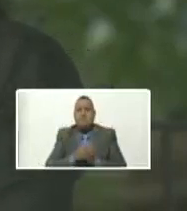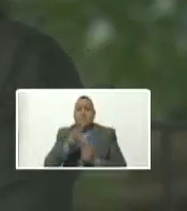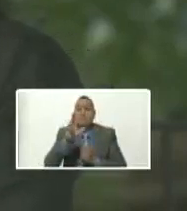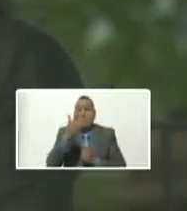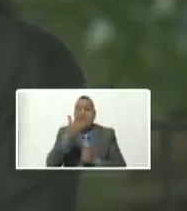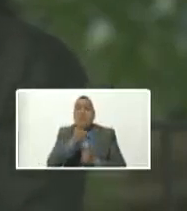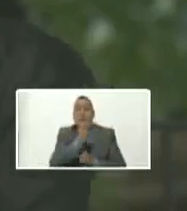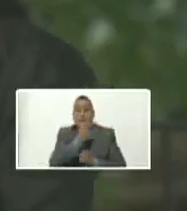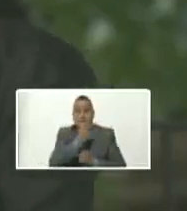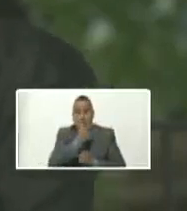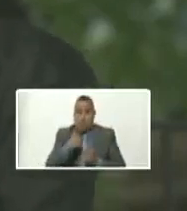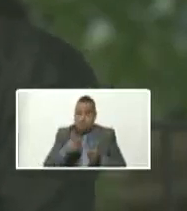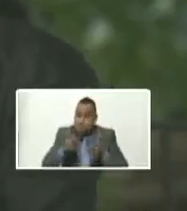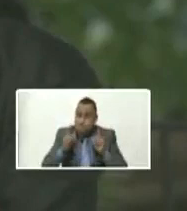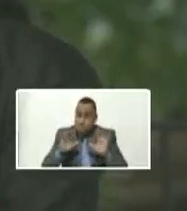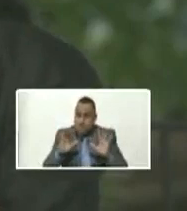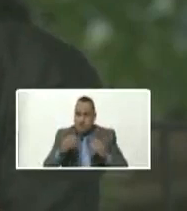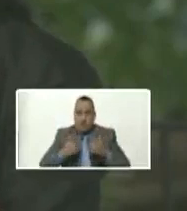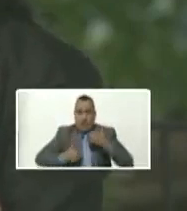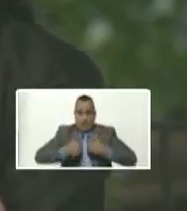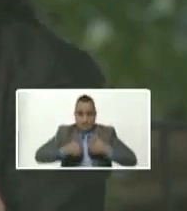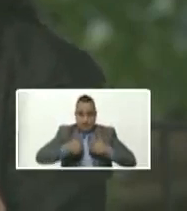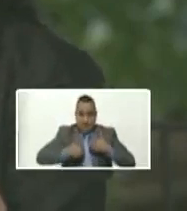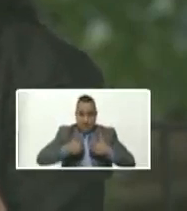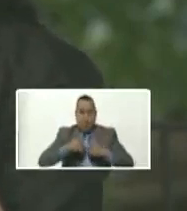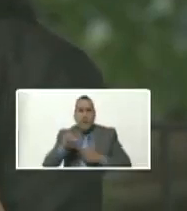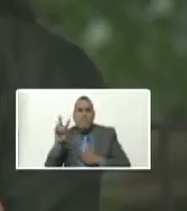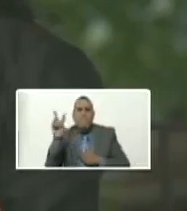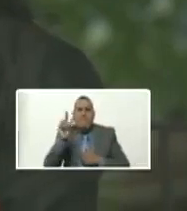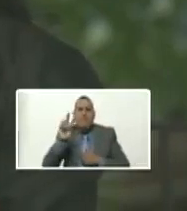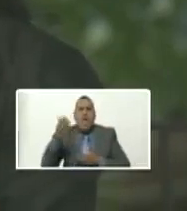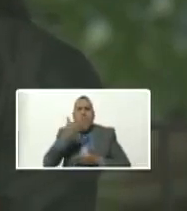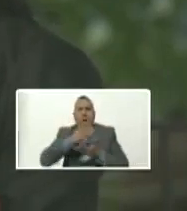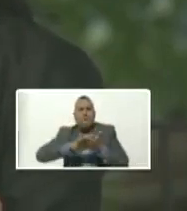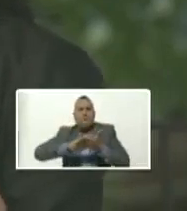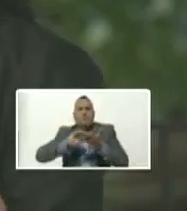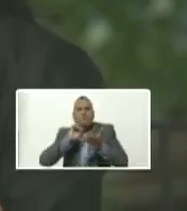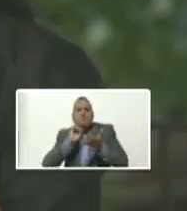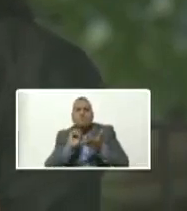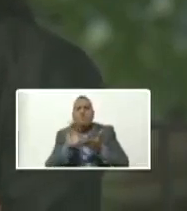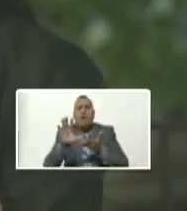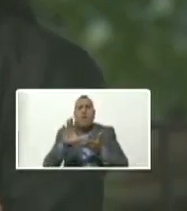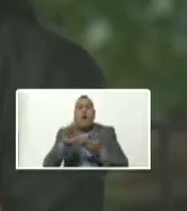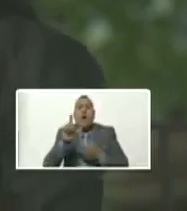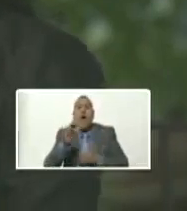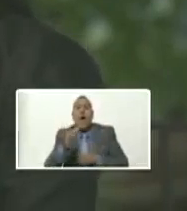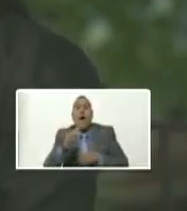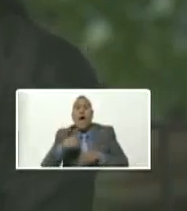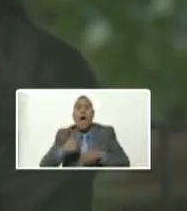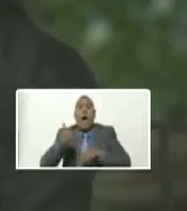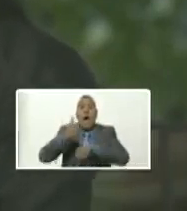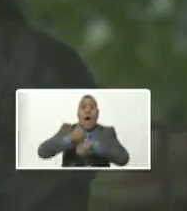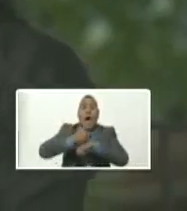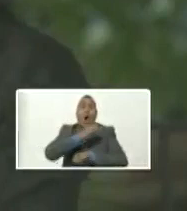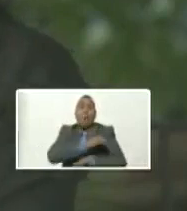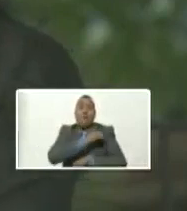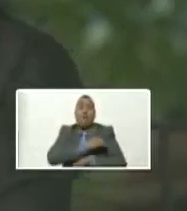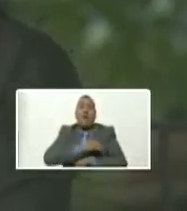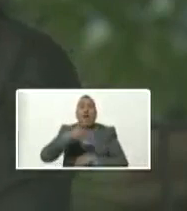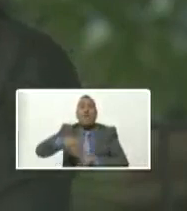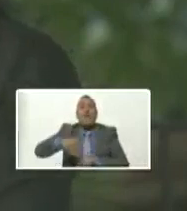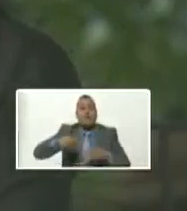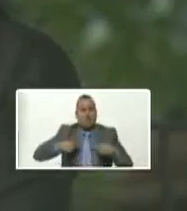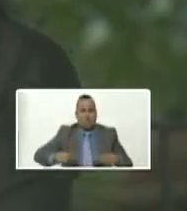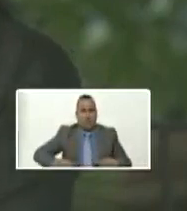tercera pregunta. Este miércoles Venezuela dirigió una carta a la Alta Comisionada de Derechos Humanos, Michelle